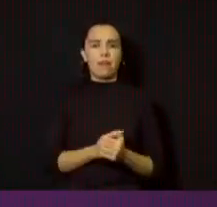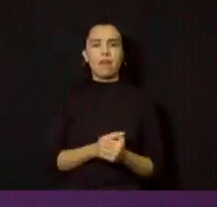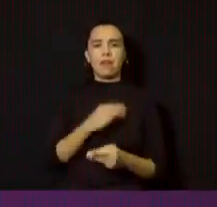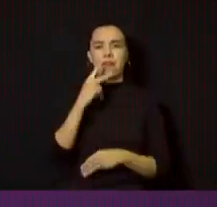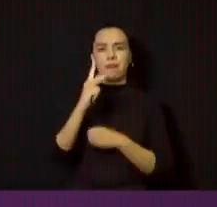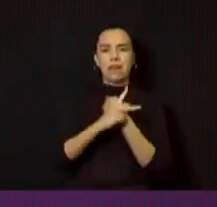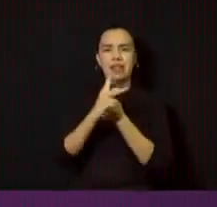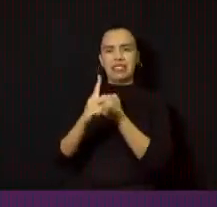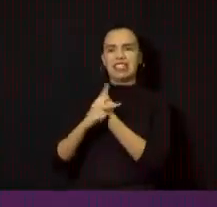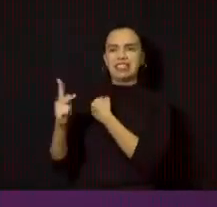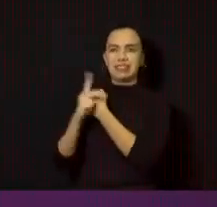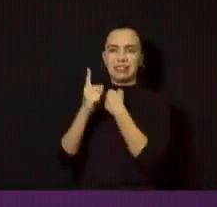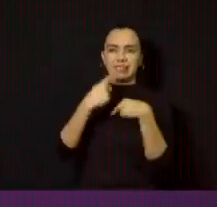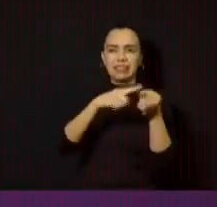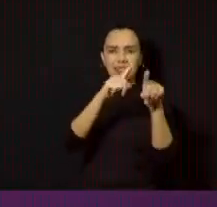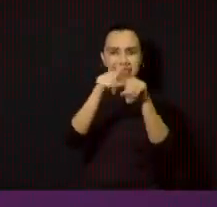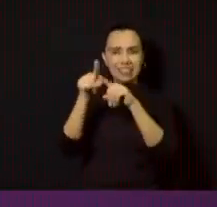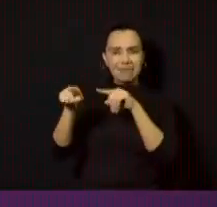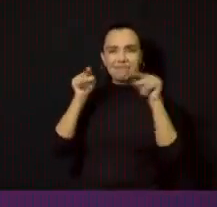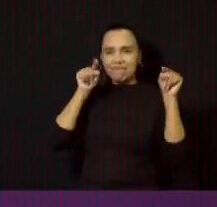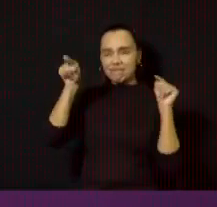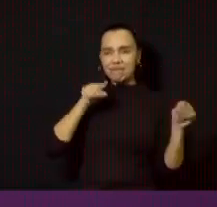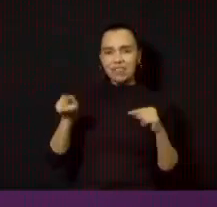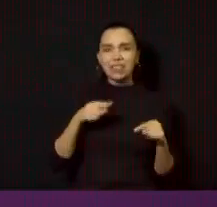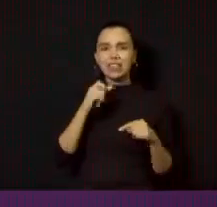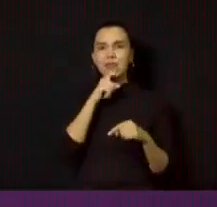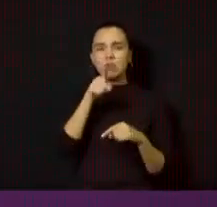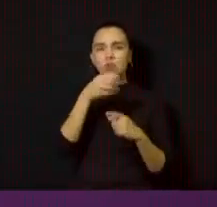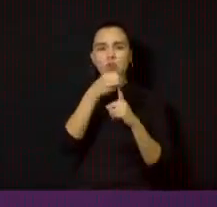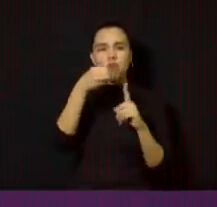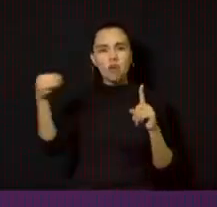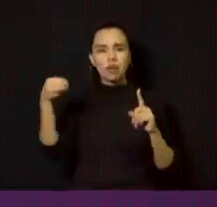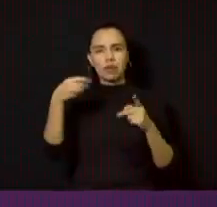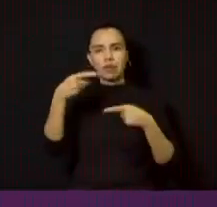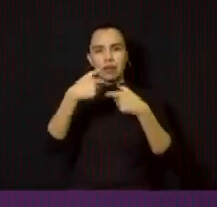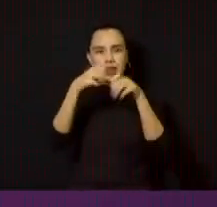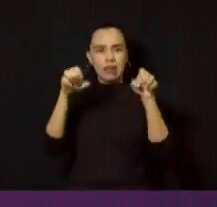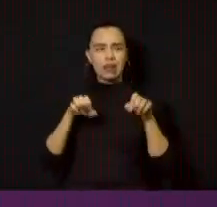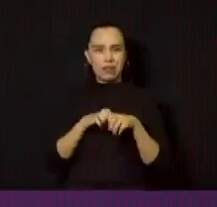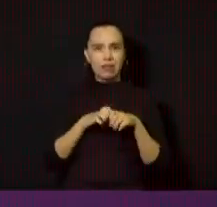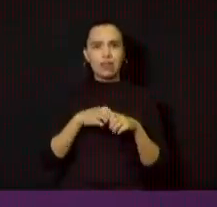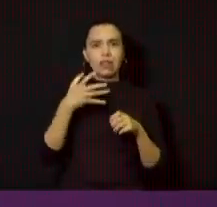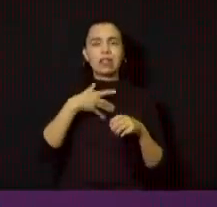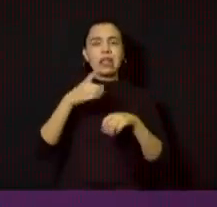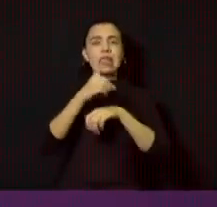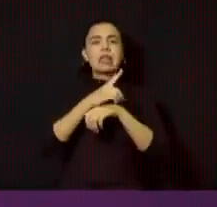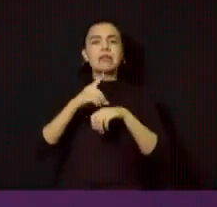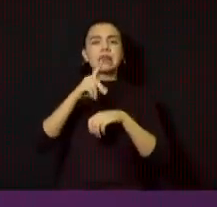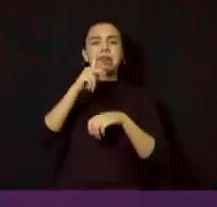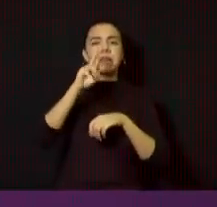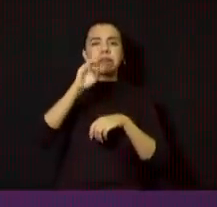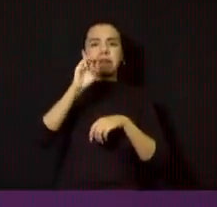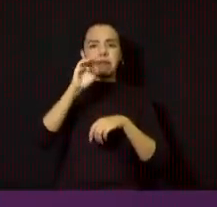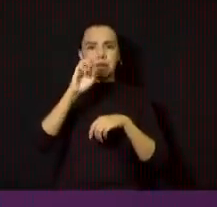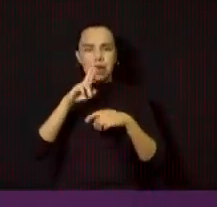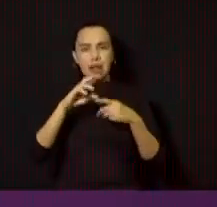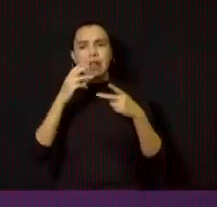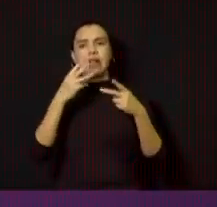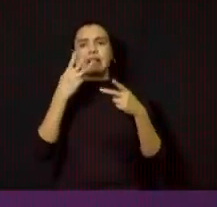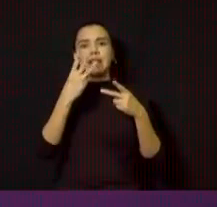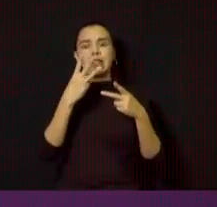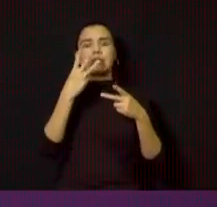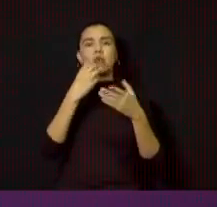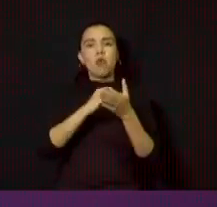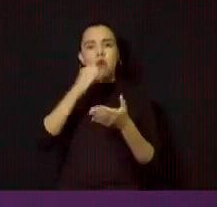países, y en tu estructura de organización tienes un diamante premier, 3 oro supreme,